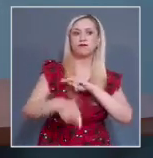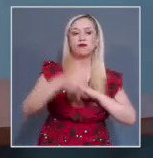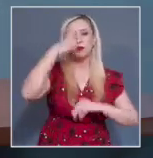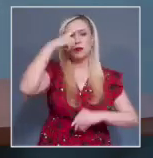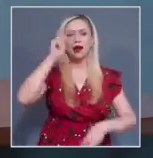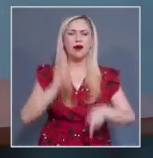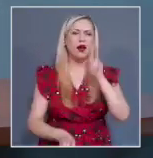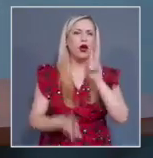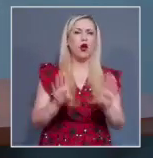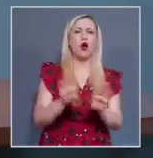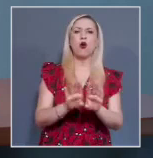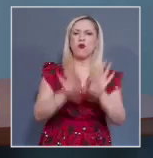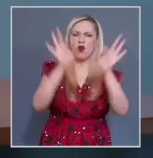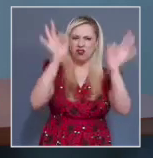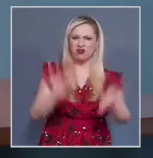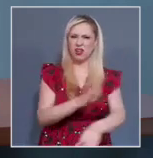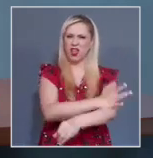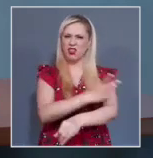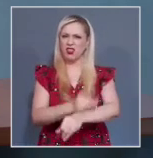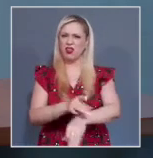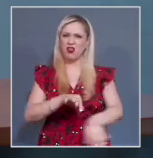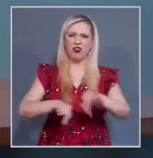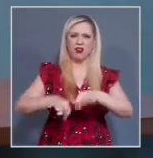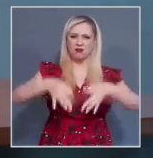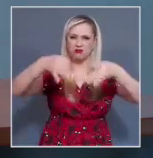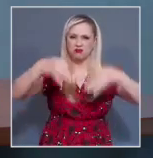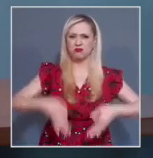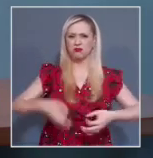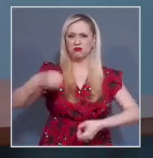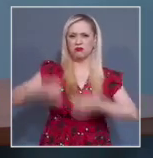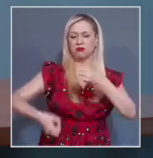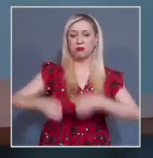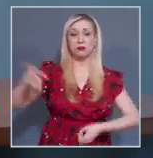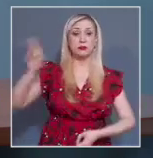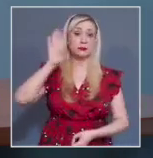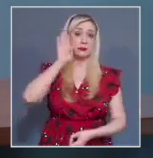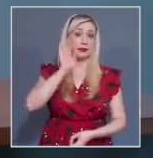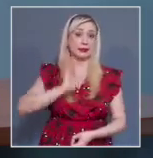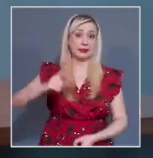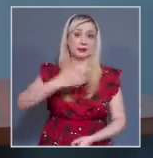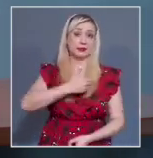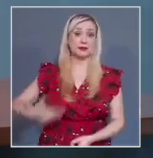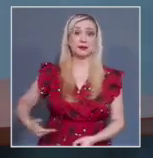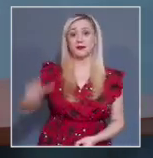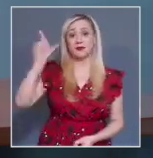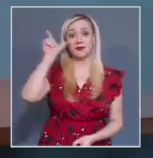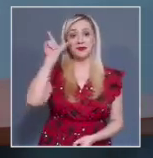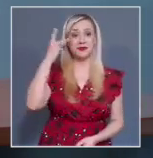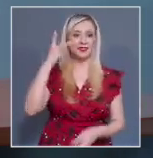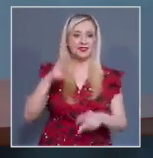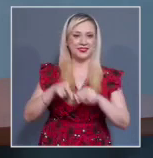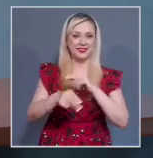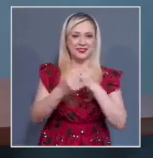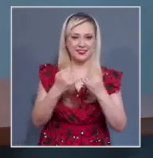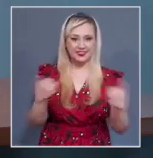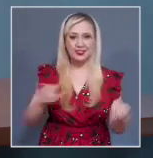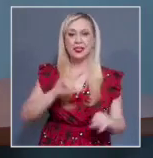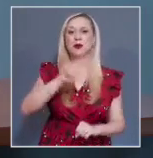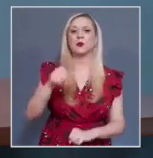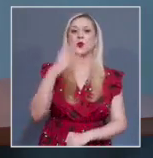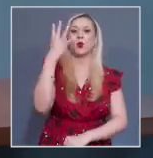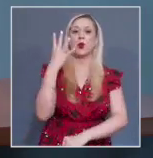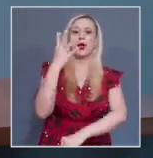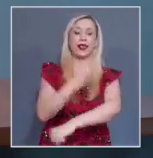judicial, evento en el que participa la ministra presidenta Norma Lucía Piña Hernández. Y a las 4 de la tarde se transmitirá la inauguración